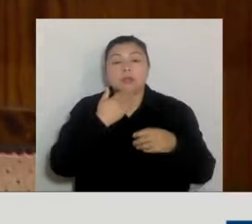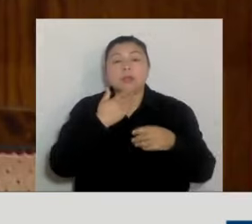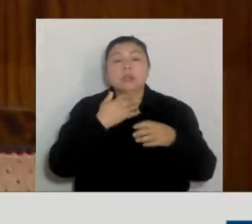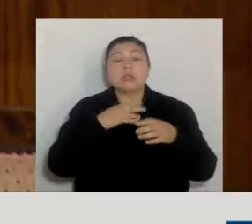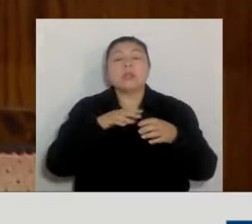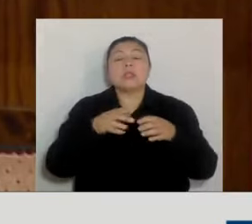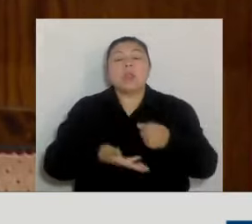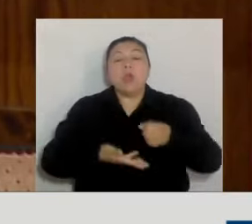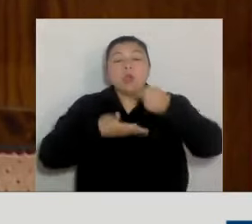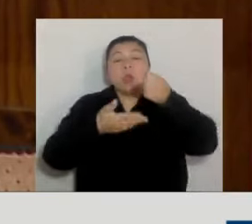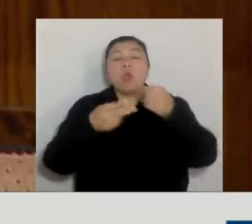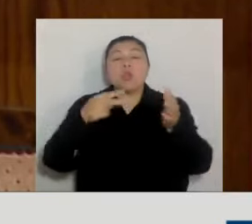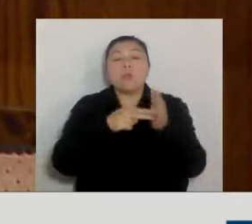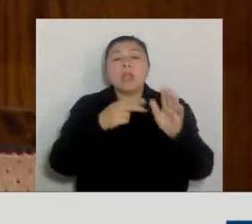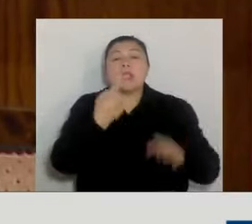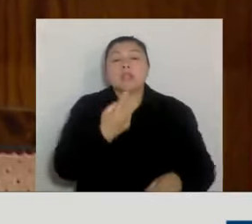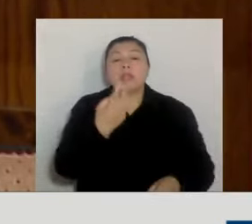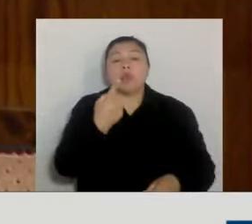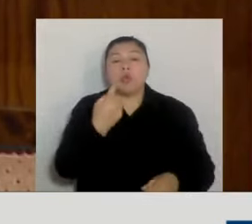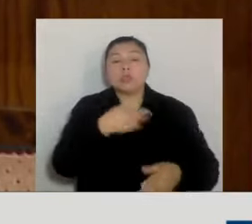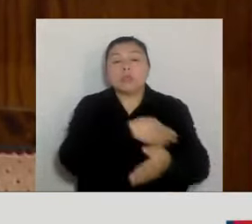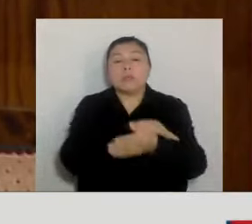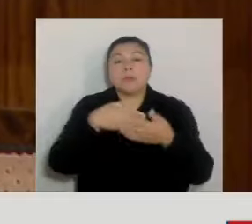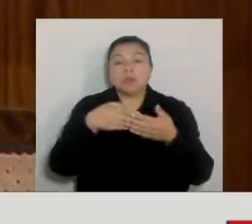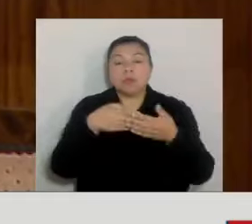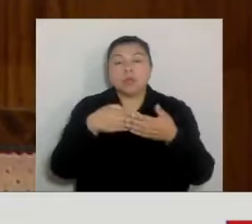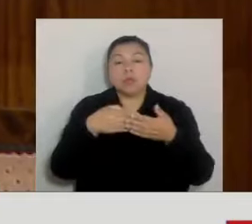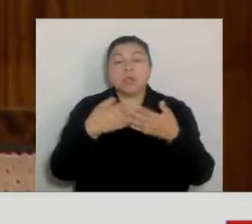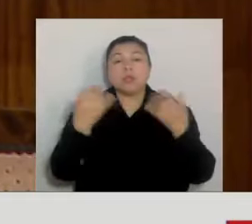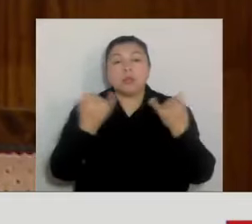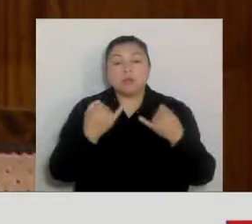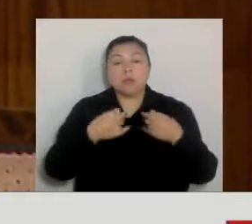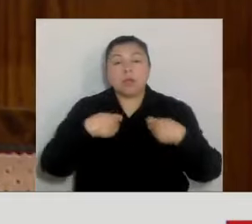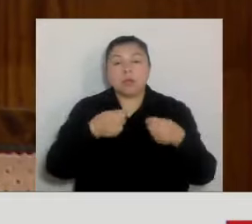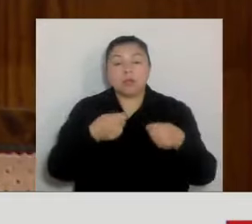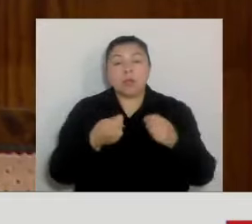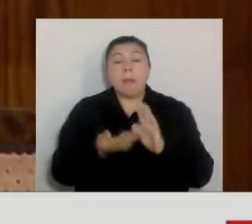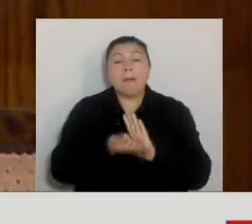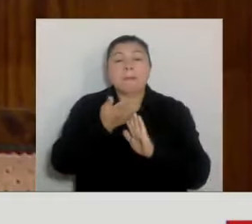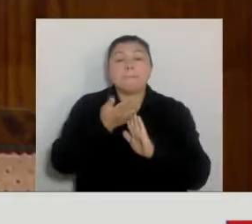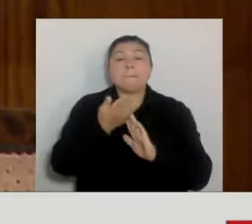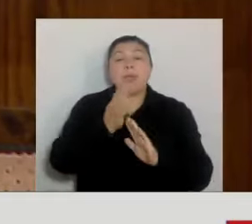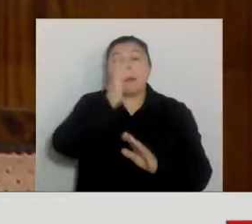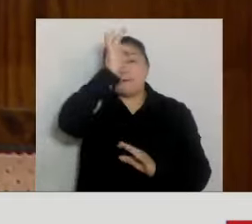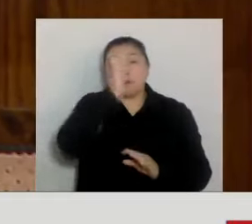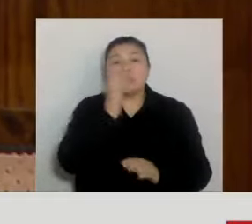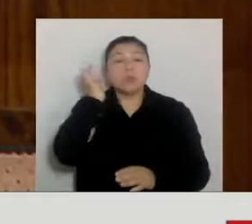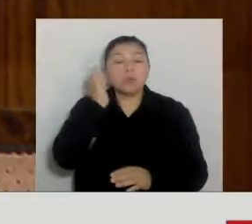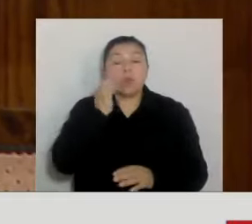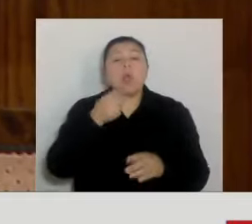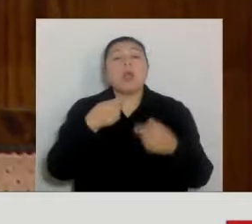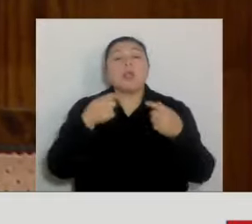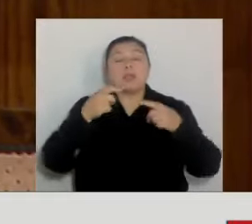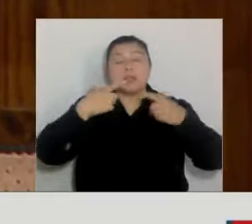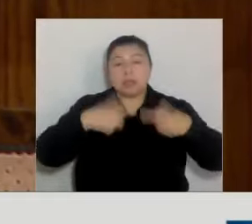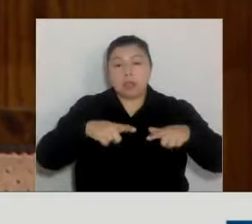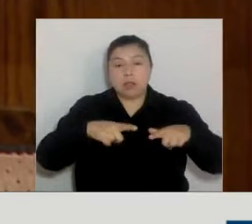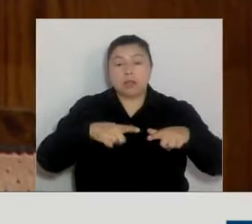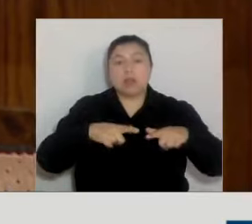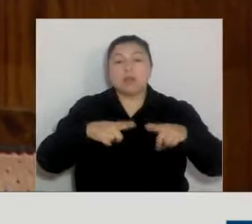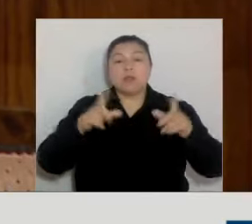por 2111 millones de modo de que el gasto incremental en personal de la agencia se va a reducir en